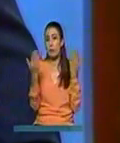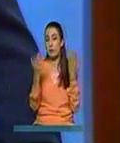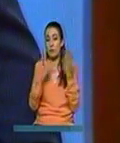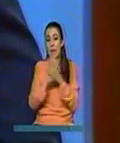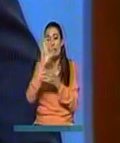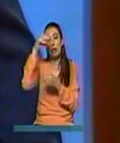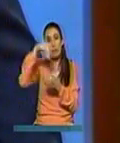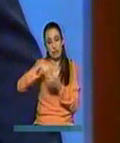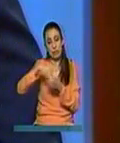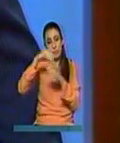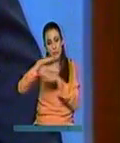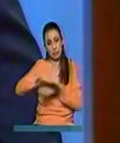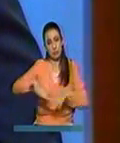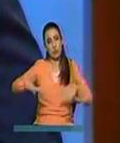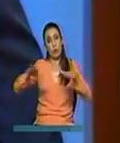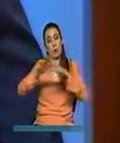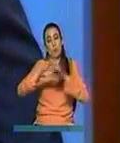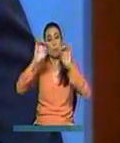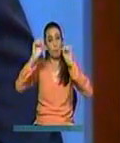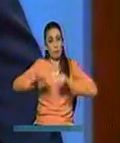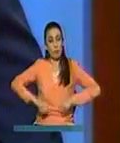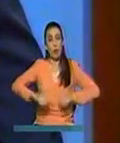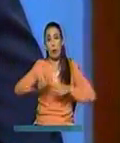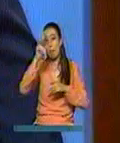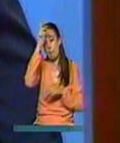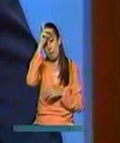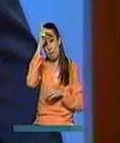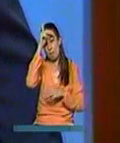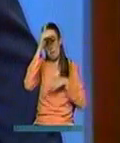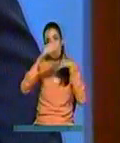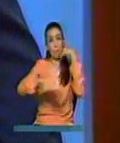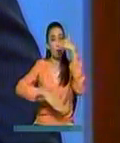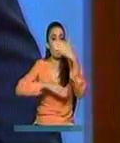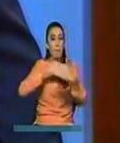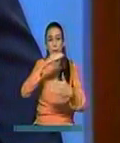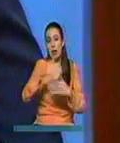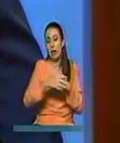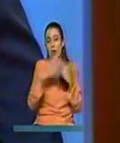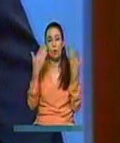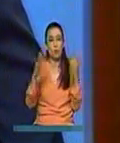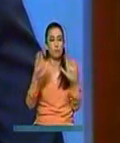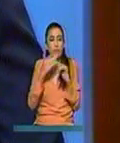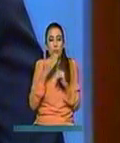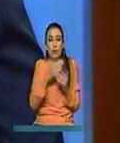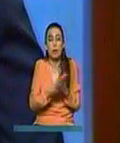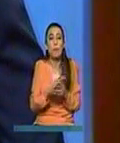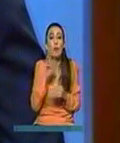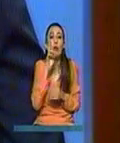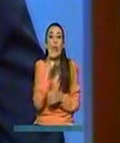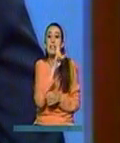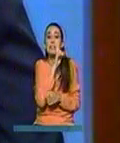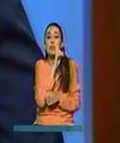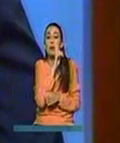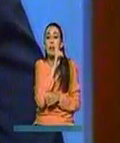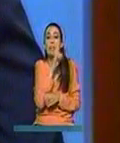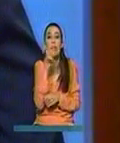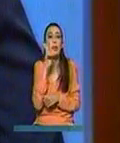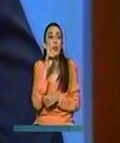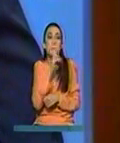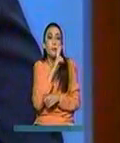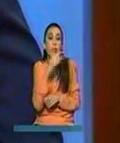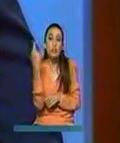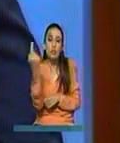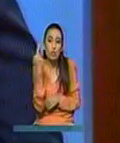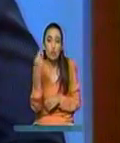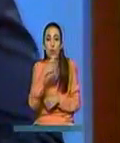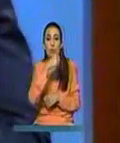categoría que, por ejemplo, en Perú se lo conoce como restaurantes temáticos. Ajá. Es un restaurante temático de cerveza, yo te ofrezco cerveza. Se puede